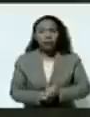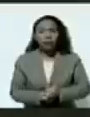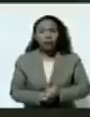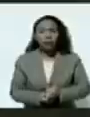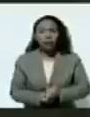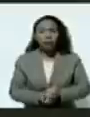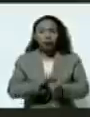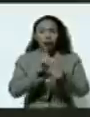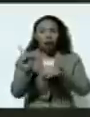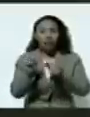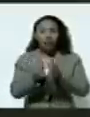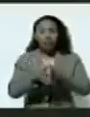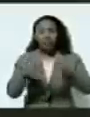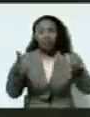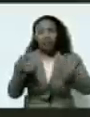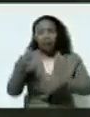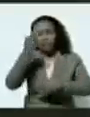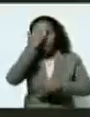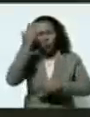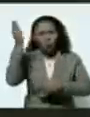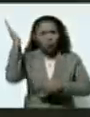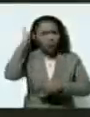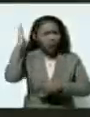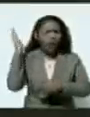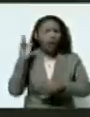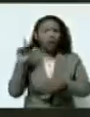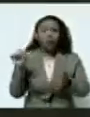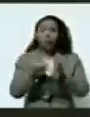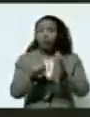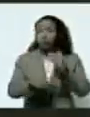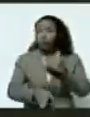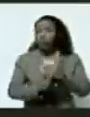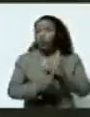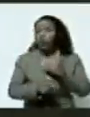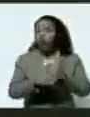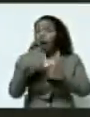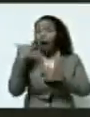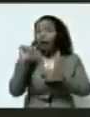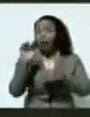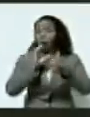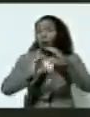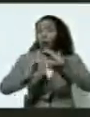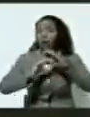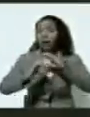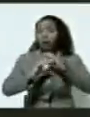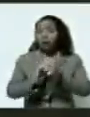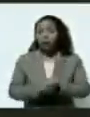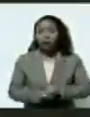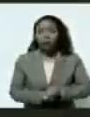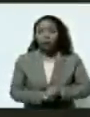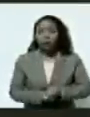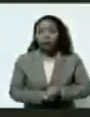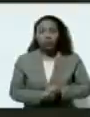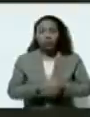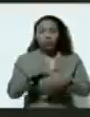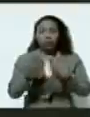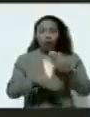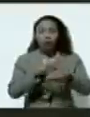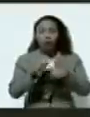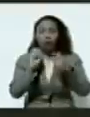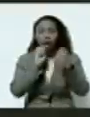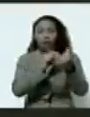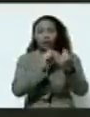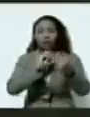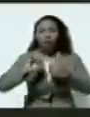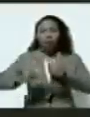Es allí la inmensa hipocresía, donde todavía hay medios de comunicación que le hacen entrevistas a Juan